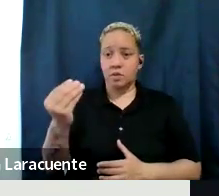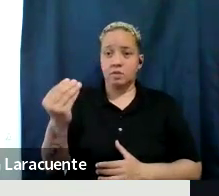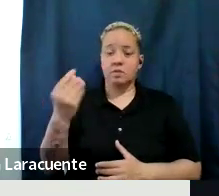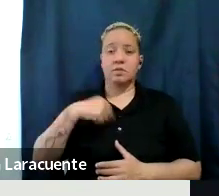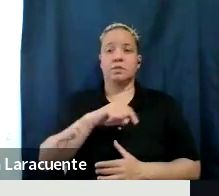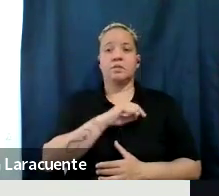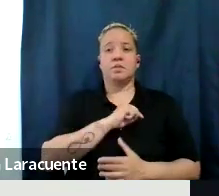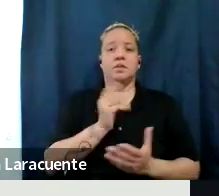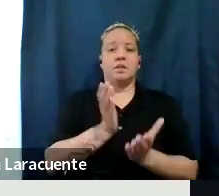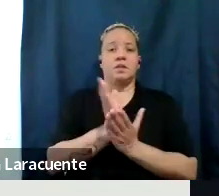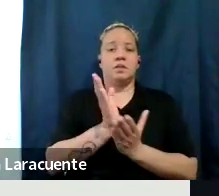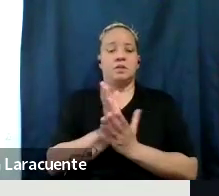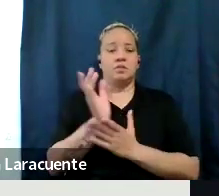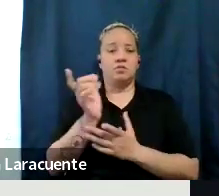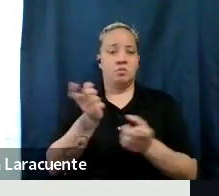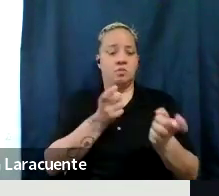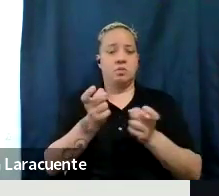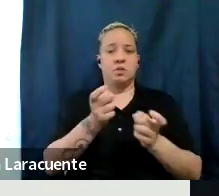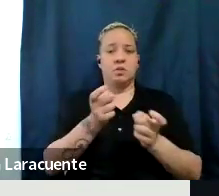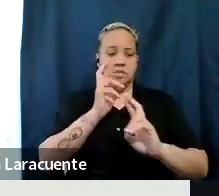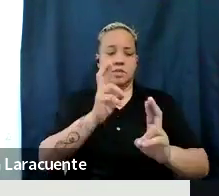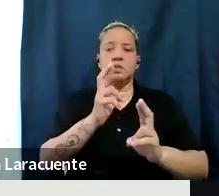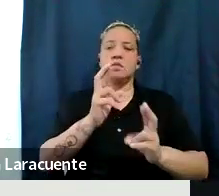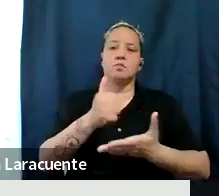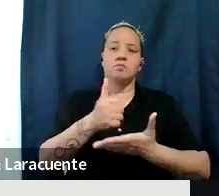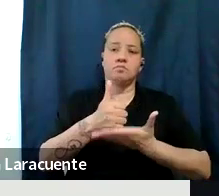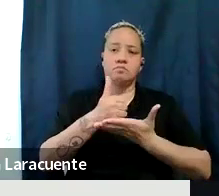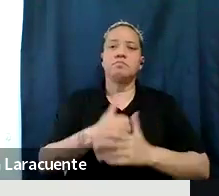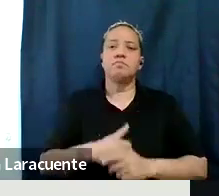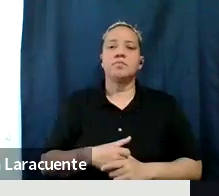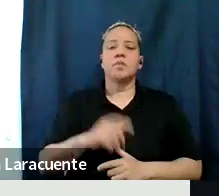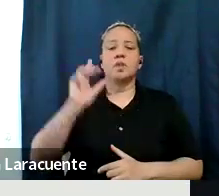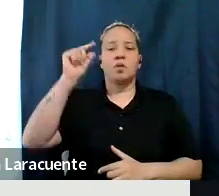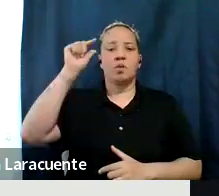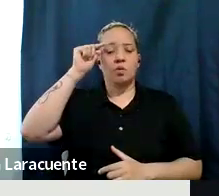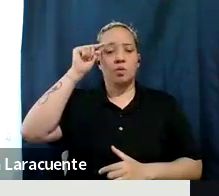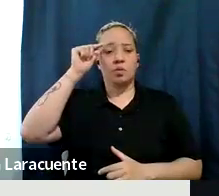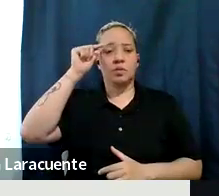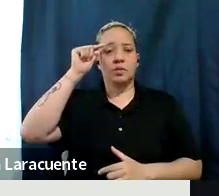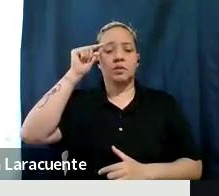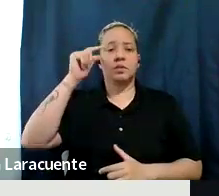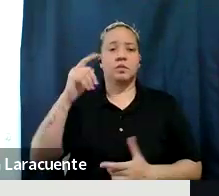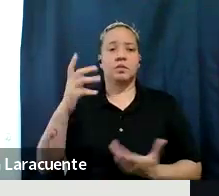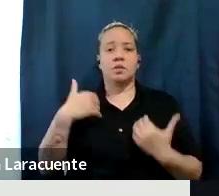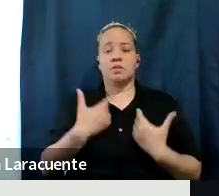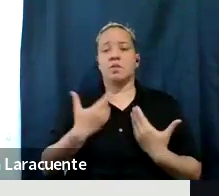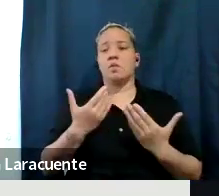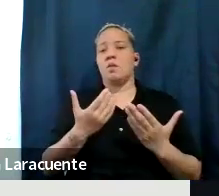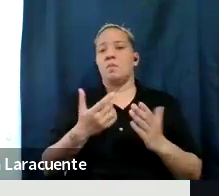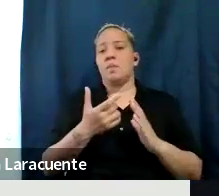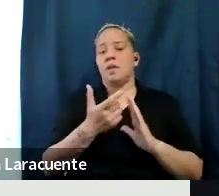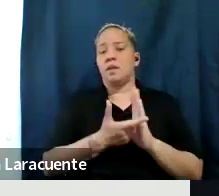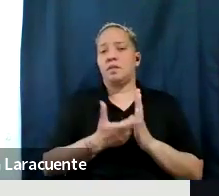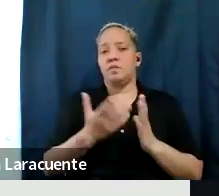tenía derecho a gobernar y ser respetado y ayudado. Era un gobierno votado legalmente por la voluntad